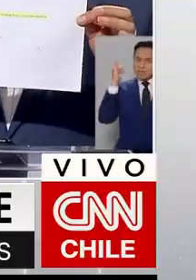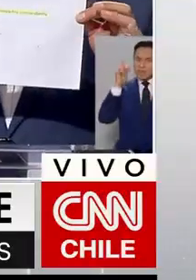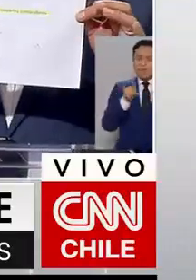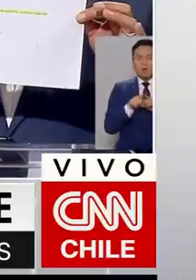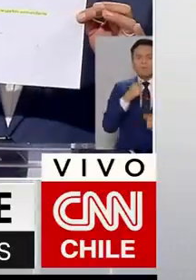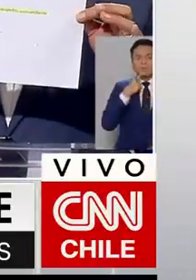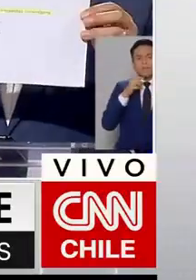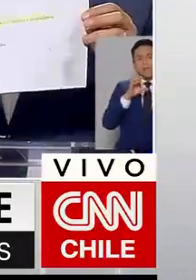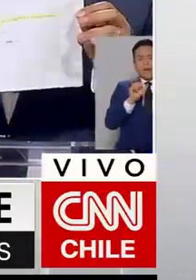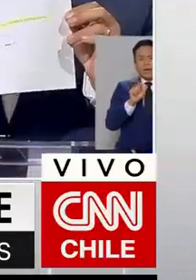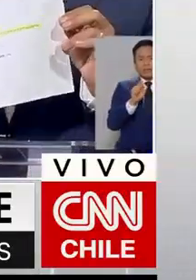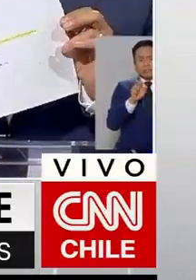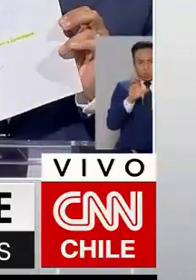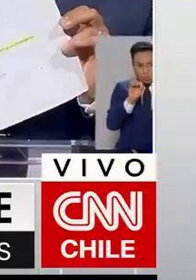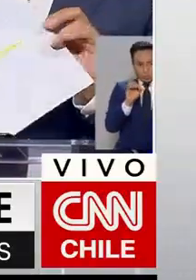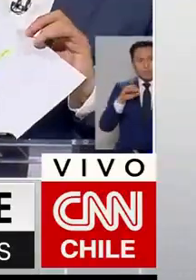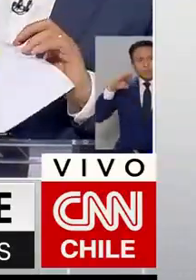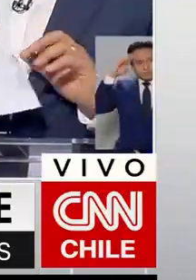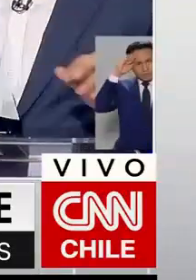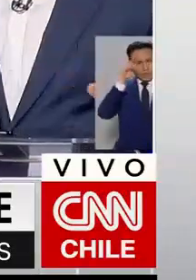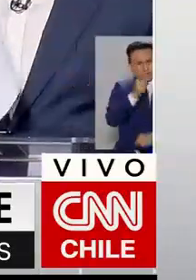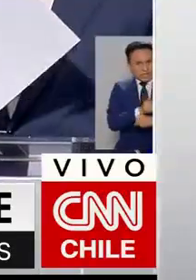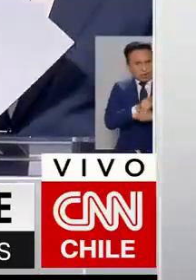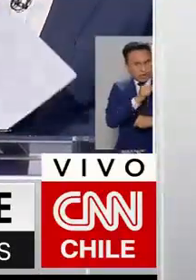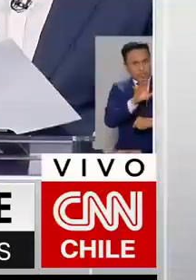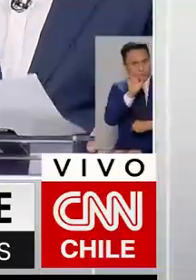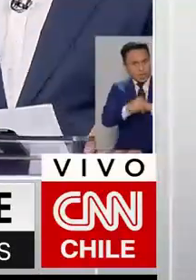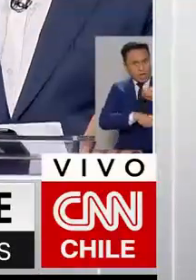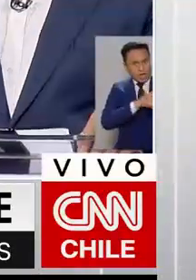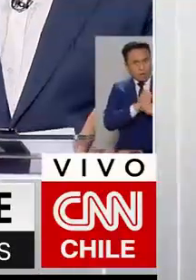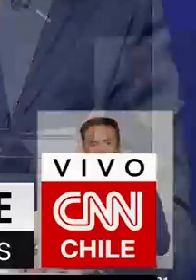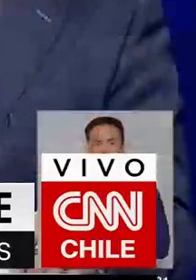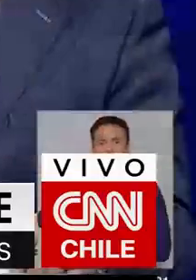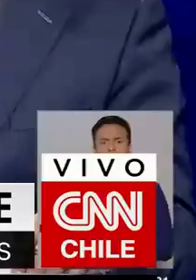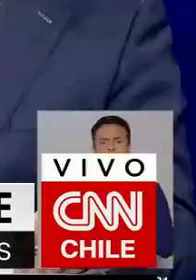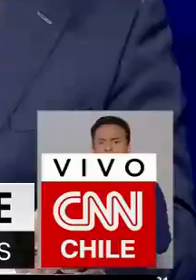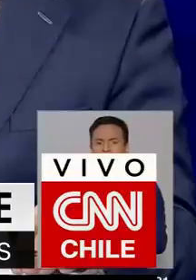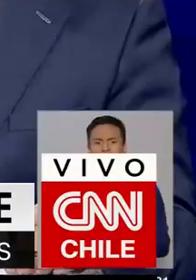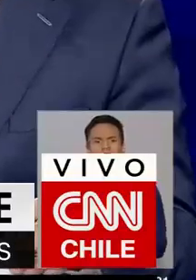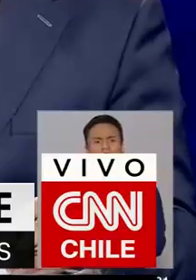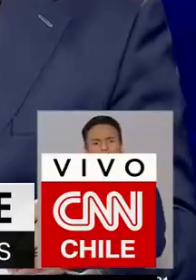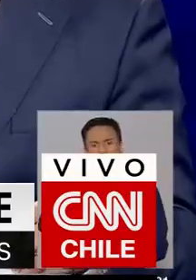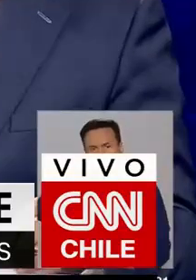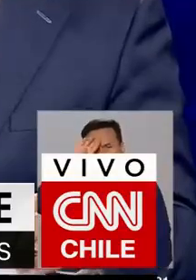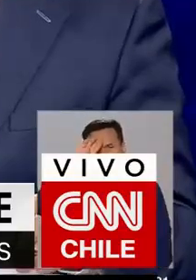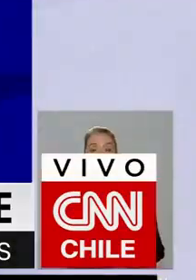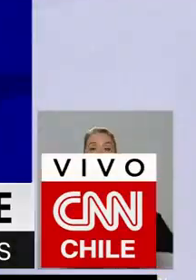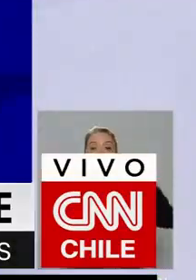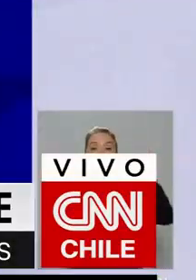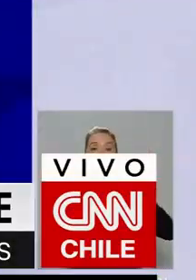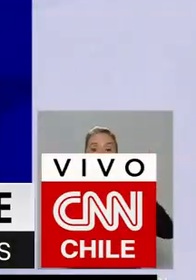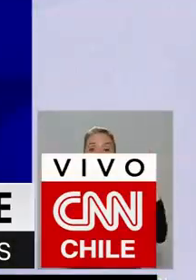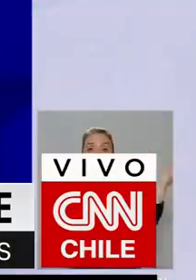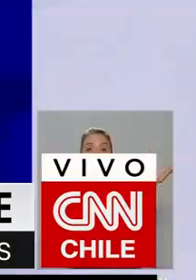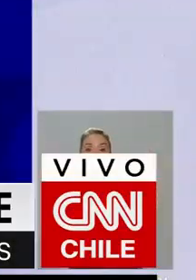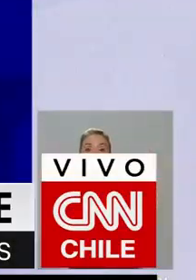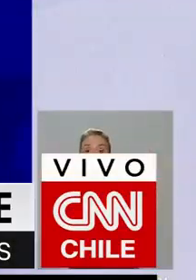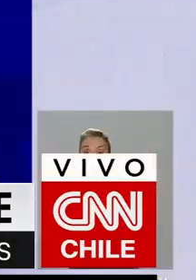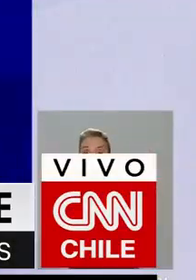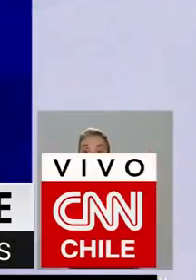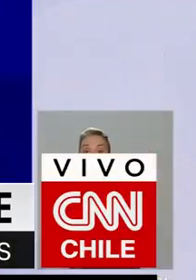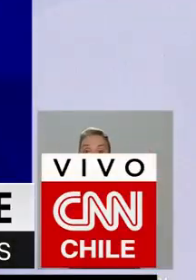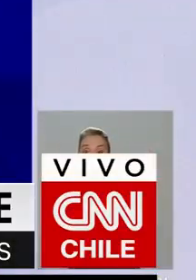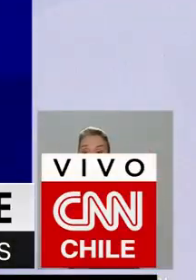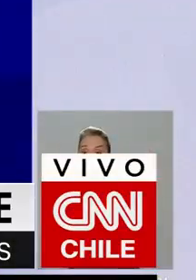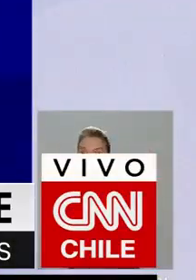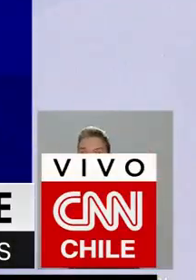según las últimas que se dieron a conocer hace algunos días. Dijo que estaba tranquilo de todas formas respecto a este debate